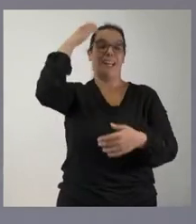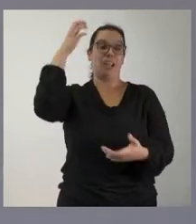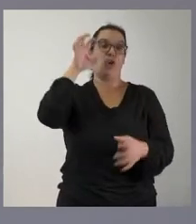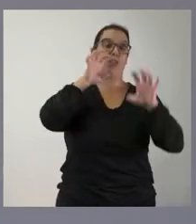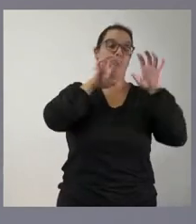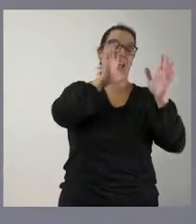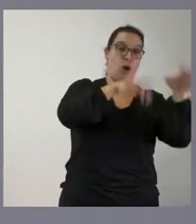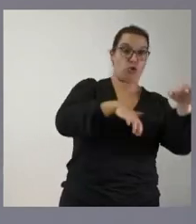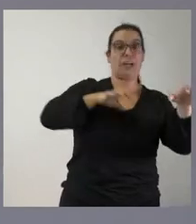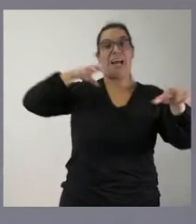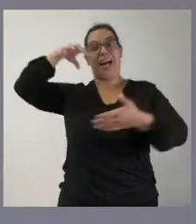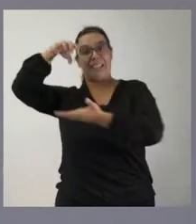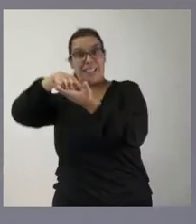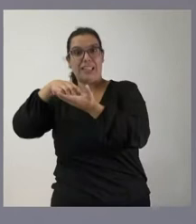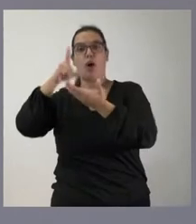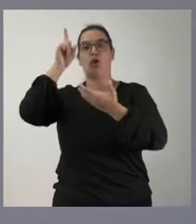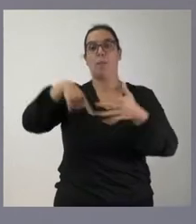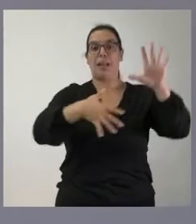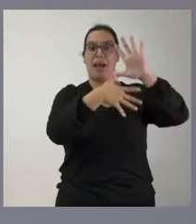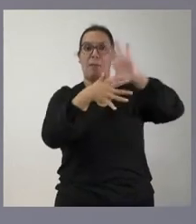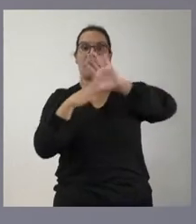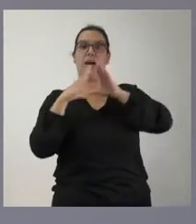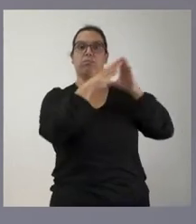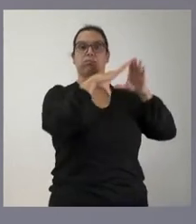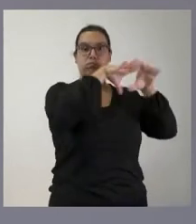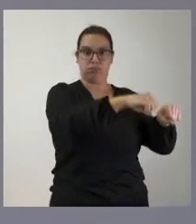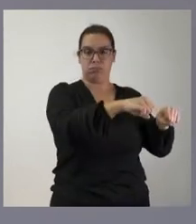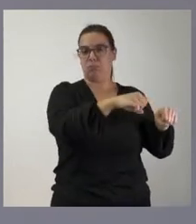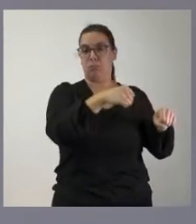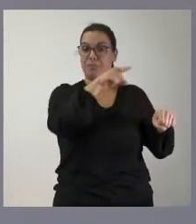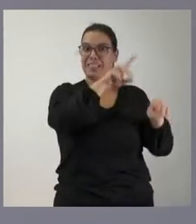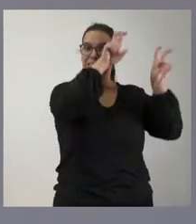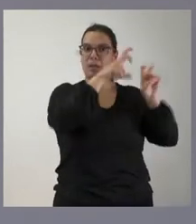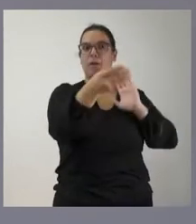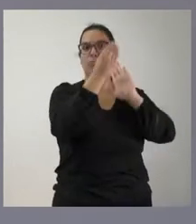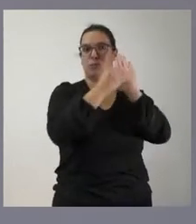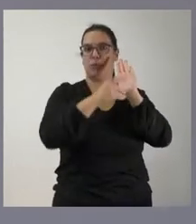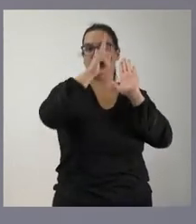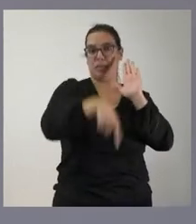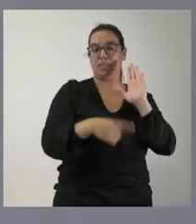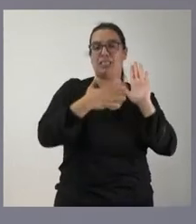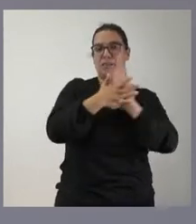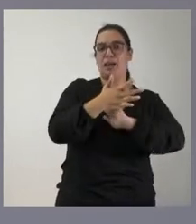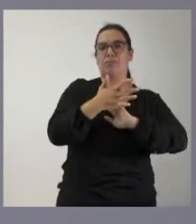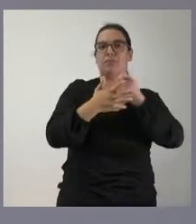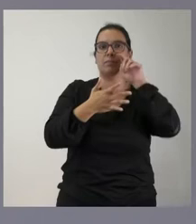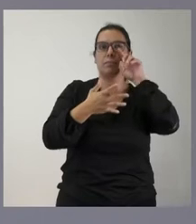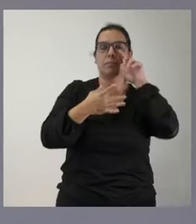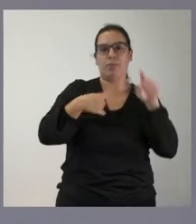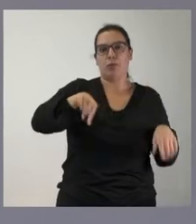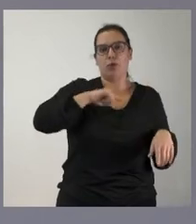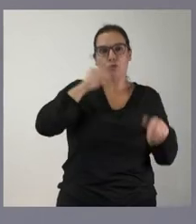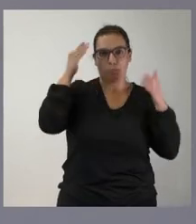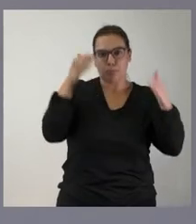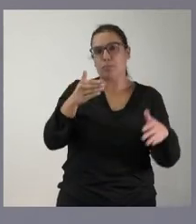me parecen que son actividades importantes a poder incluir estos currículos creo que de esta forma hacemos un hincapié en algo que Castilla y león